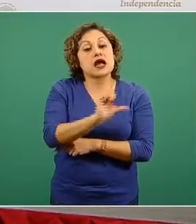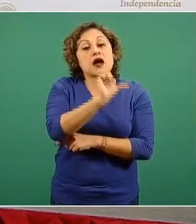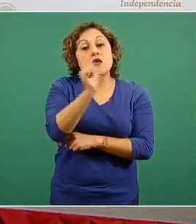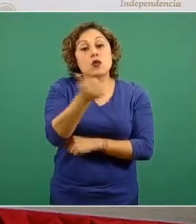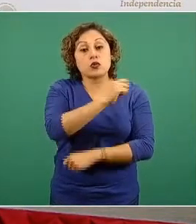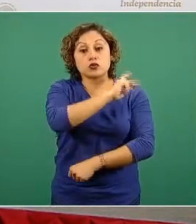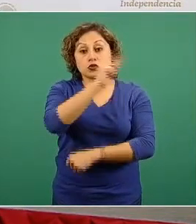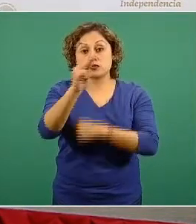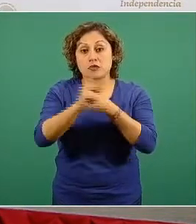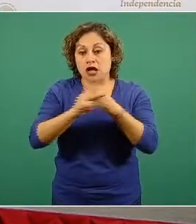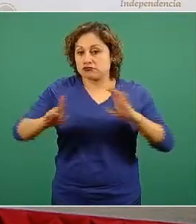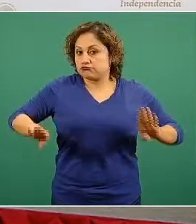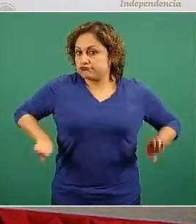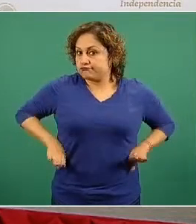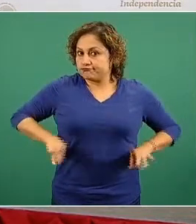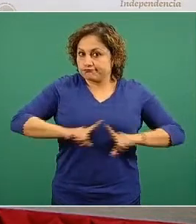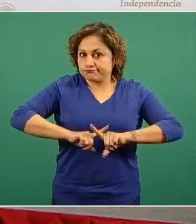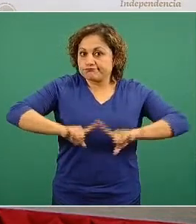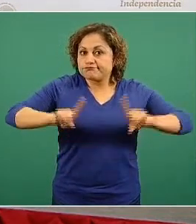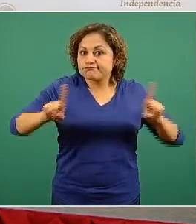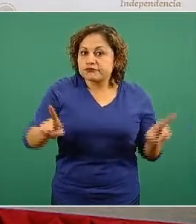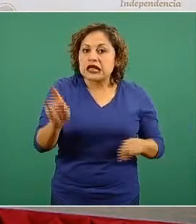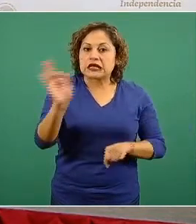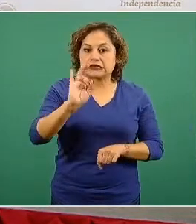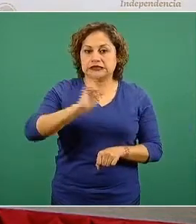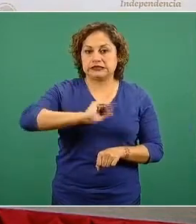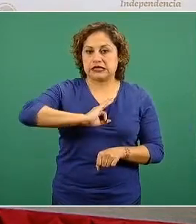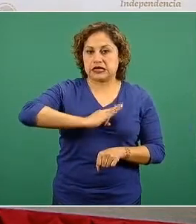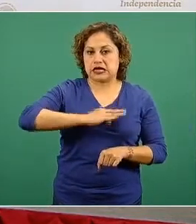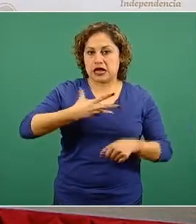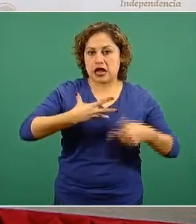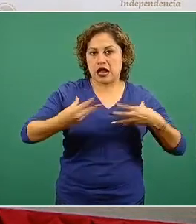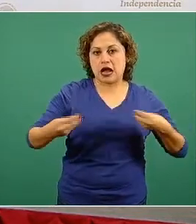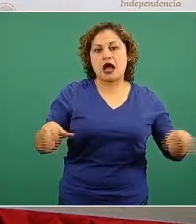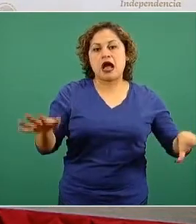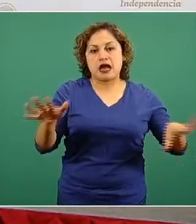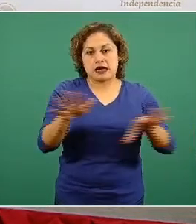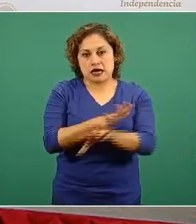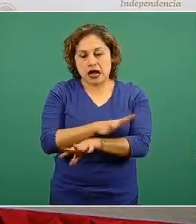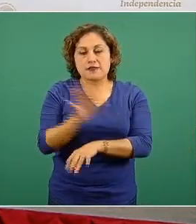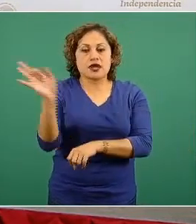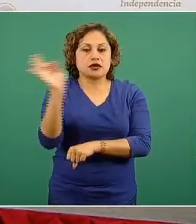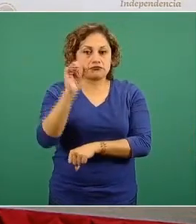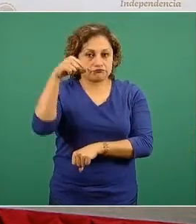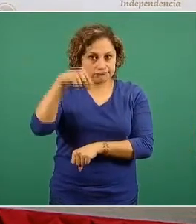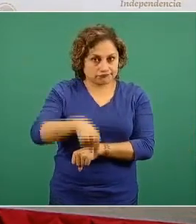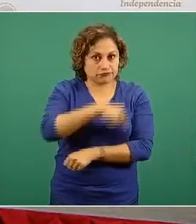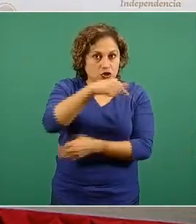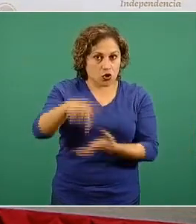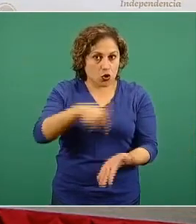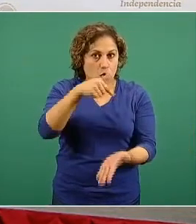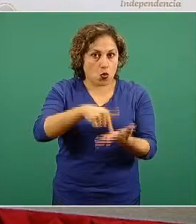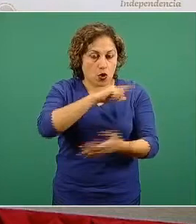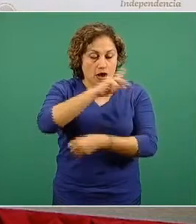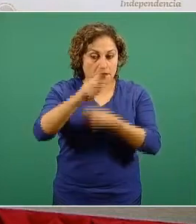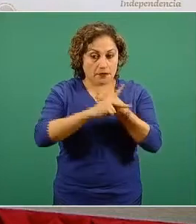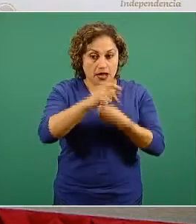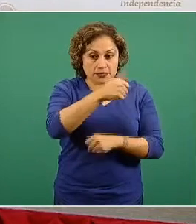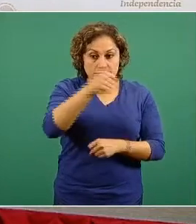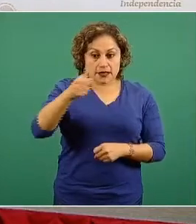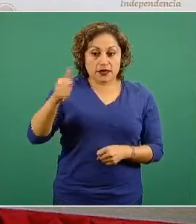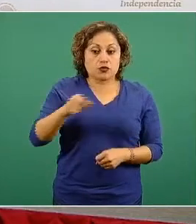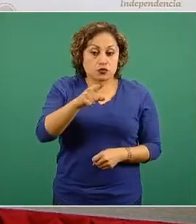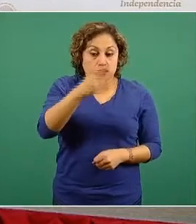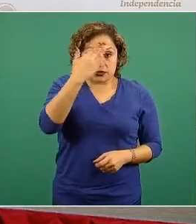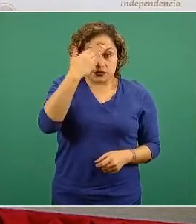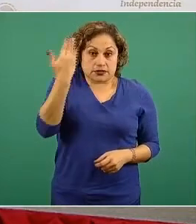otros países, incluida una variante que en su momento se pudiera tener en territorio nacional, la cual, como decía, hasta el momento no se ha identificado,